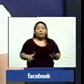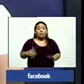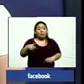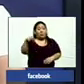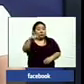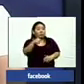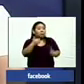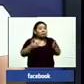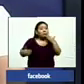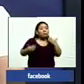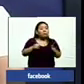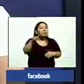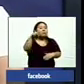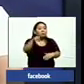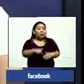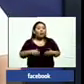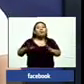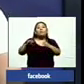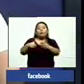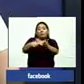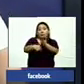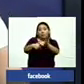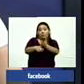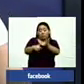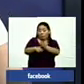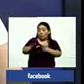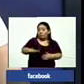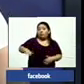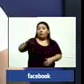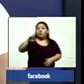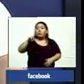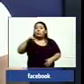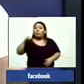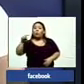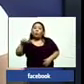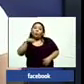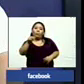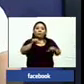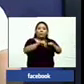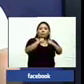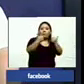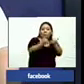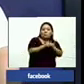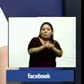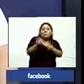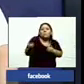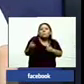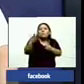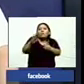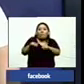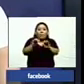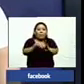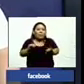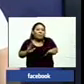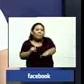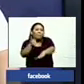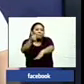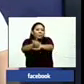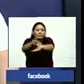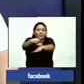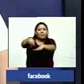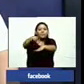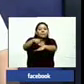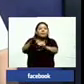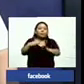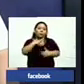Vamos a contarles ahora que la comuna de Santa Tecla junto a una asociación ciudadana inauguraron una nueva plaza para el sano esparcimiento de las